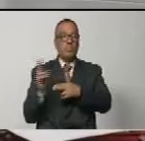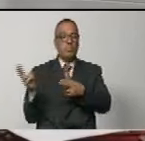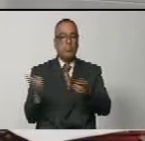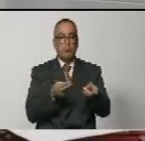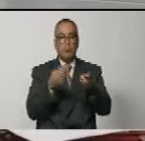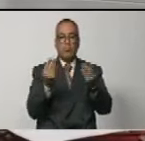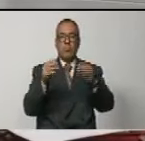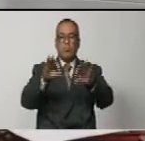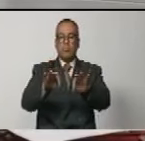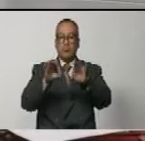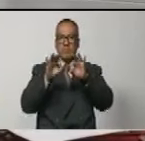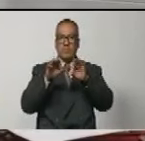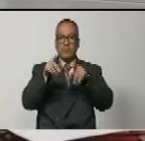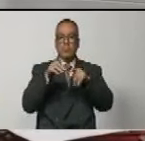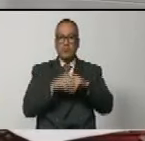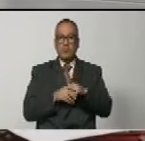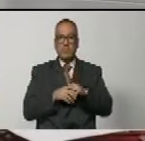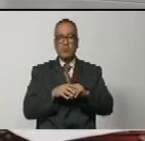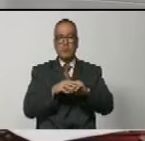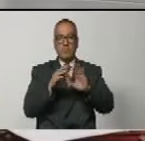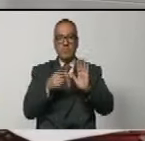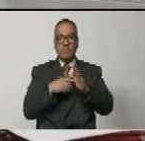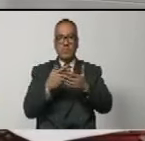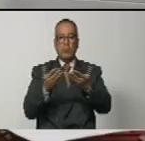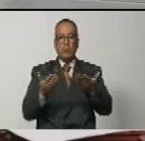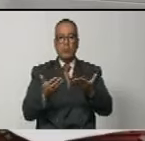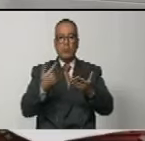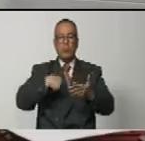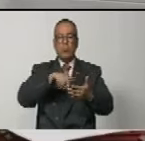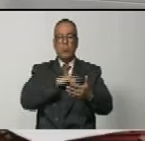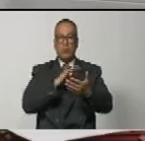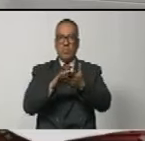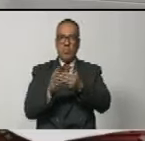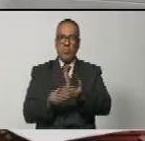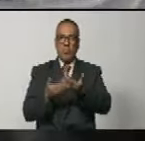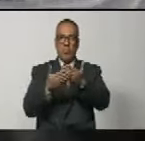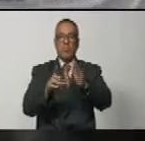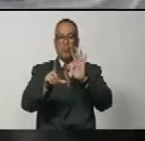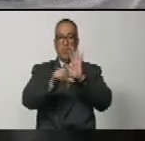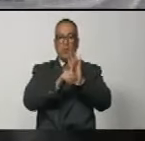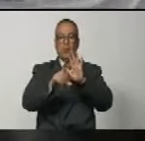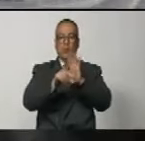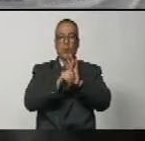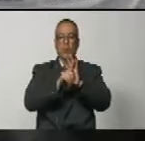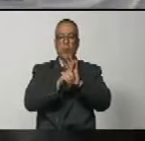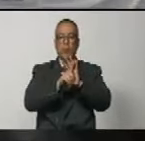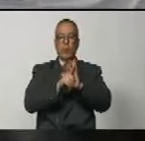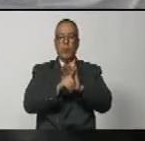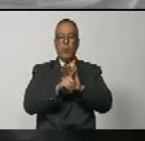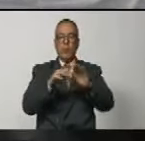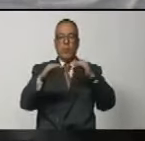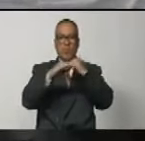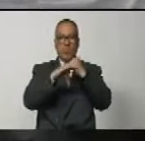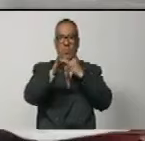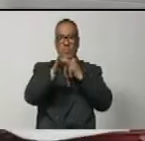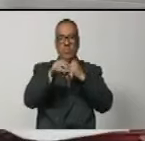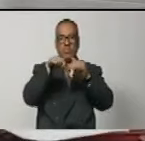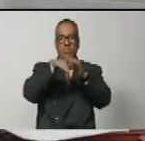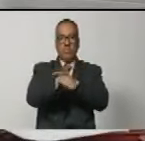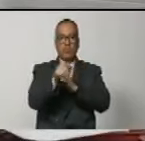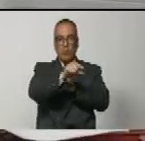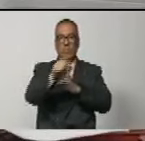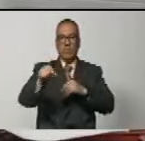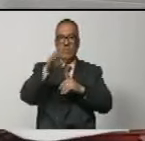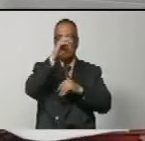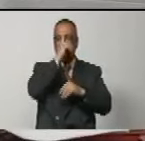invitados muy especiales que estarán aquí y recibirán de nuestras manos la Ley de Igualdad e Inclusión de Personas